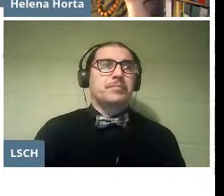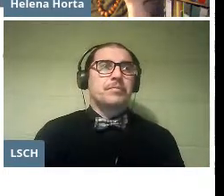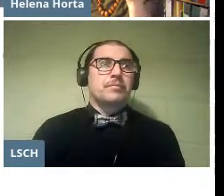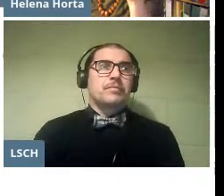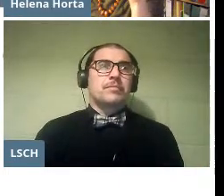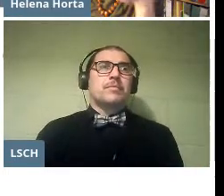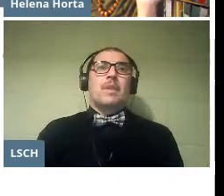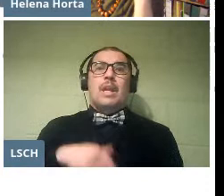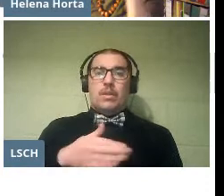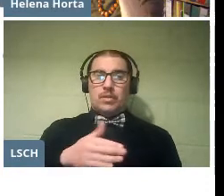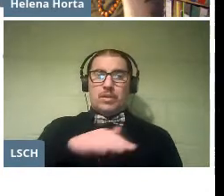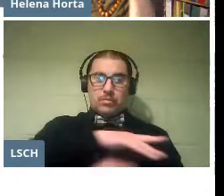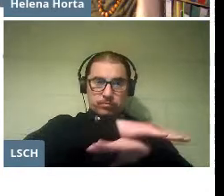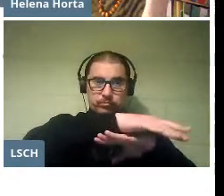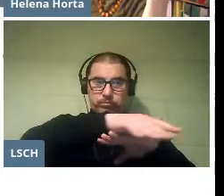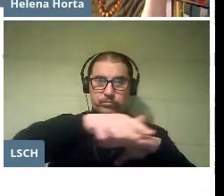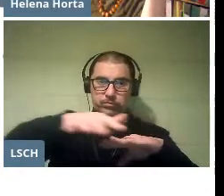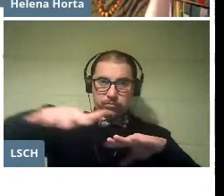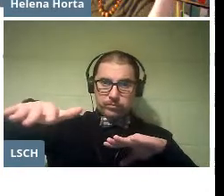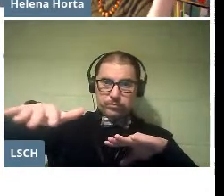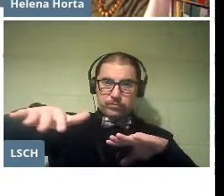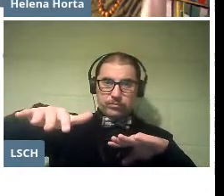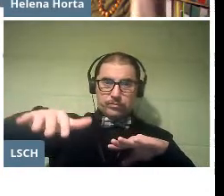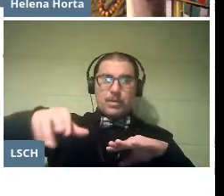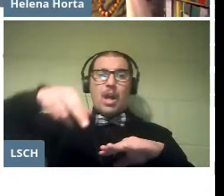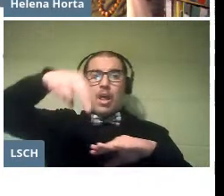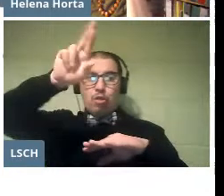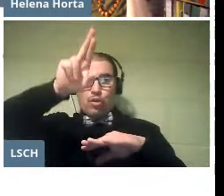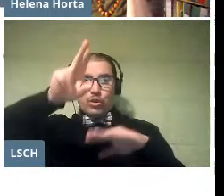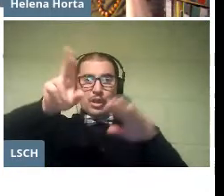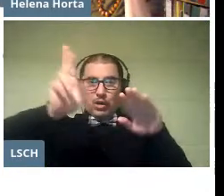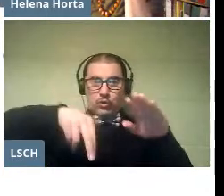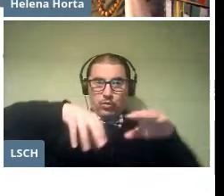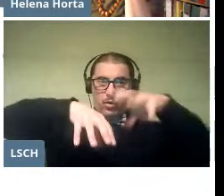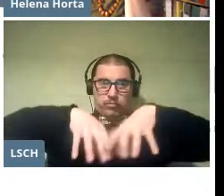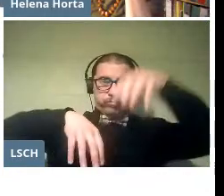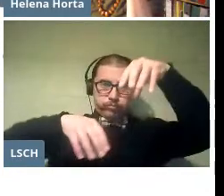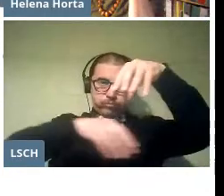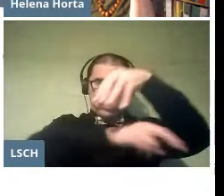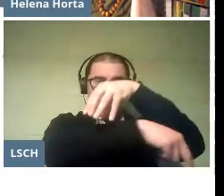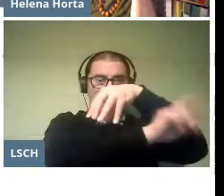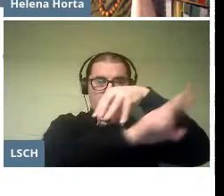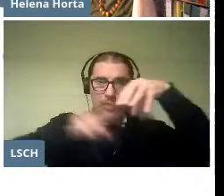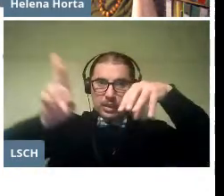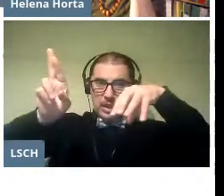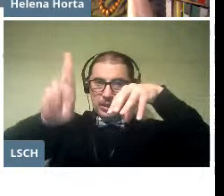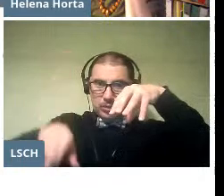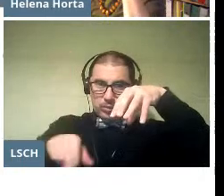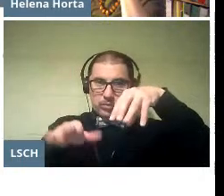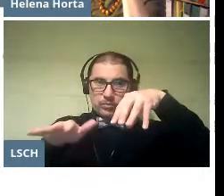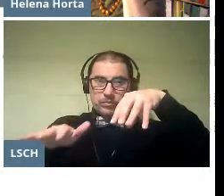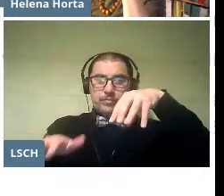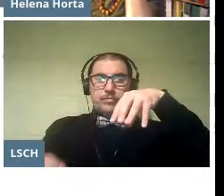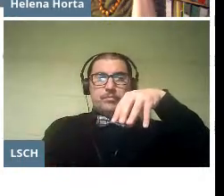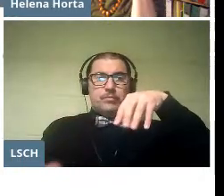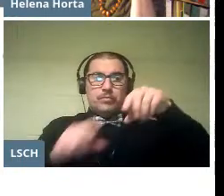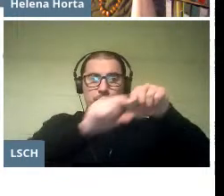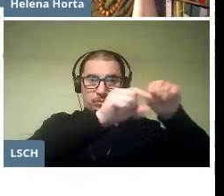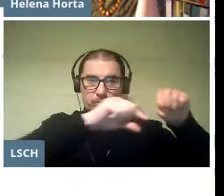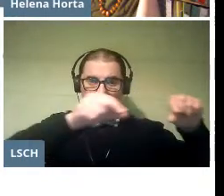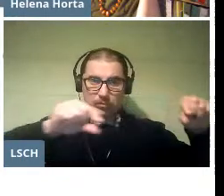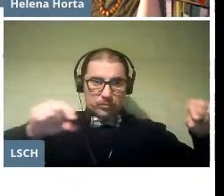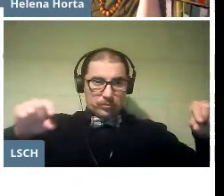Toda esta costa, como decía, tanto del norte como del sur del Morro de Arica,